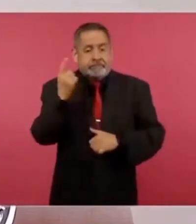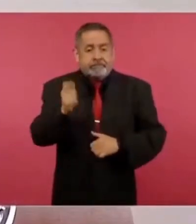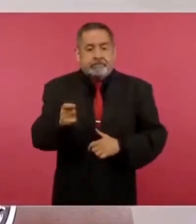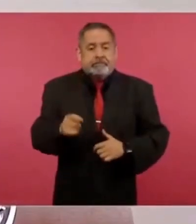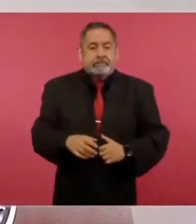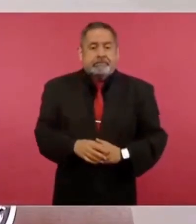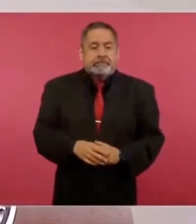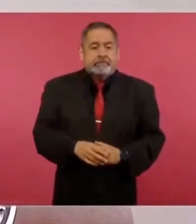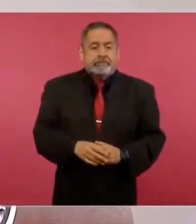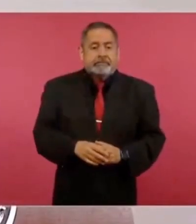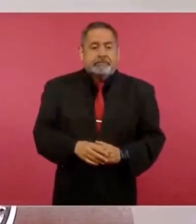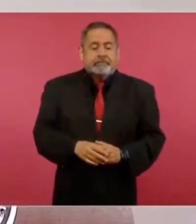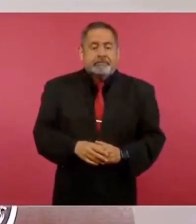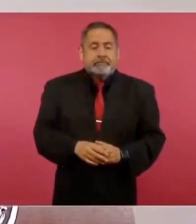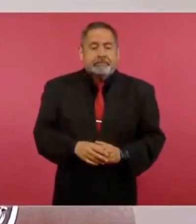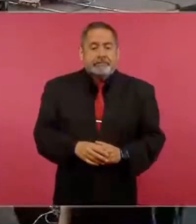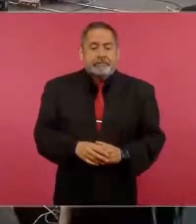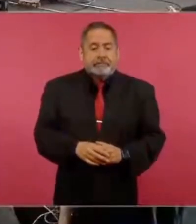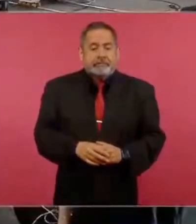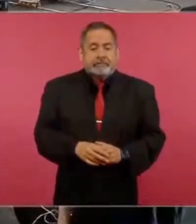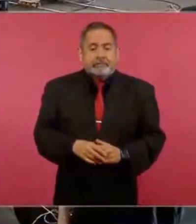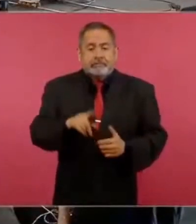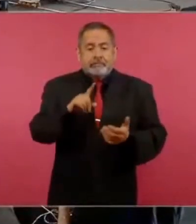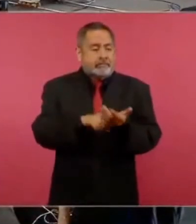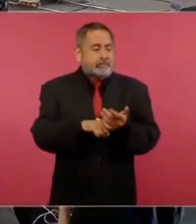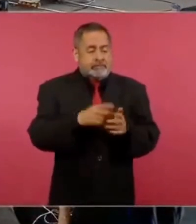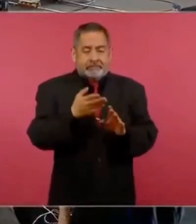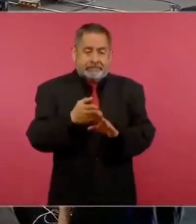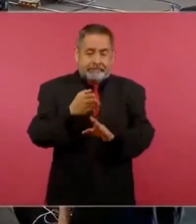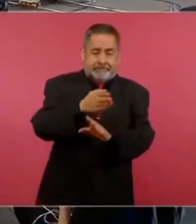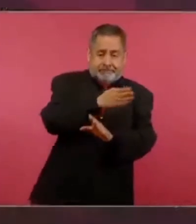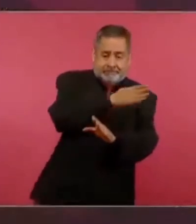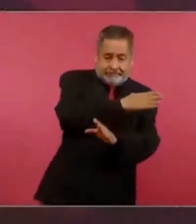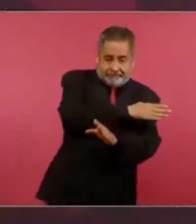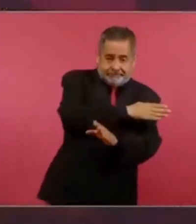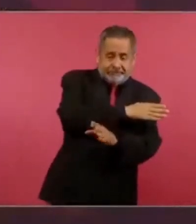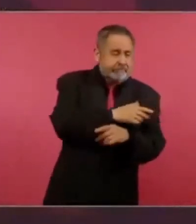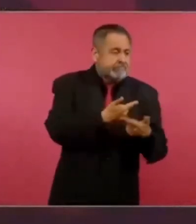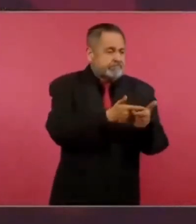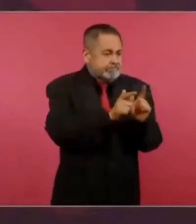porque se crearon bandas.